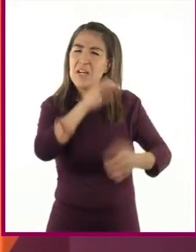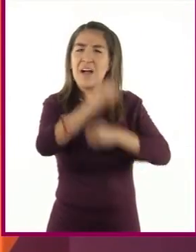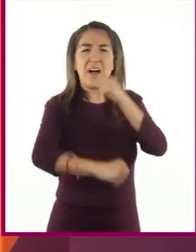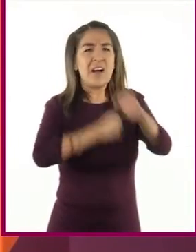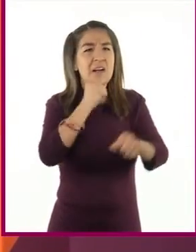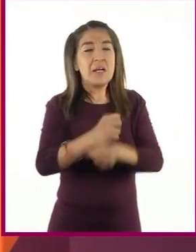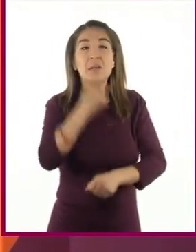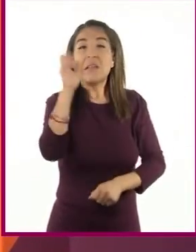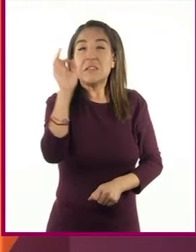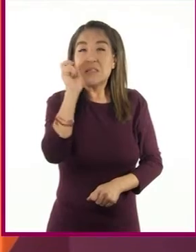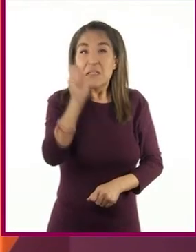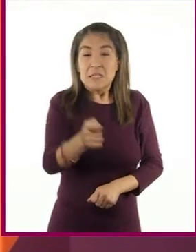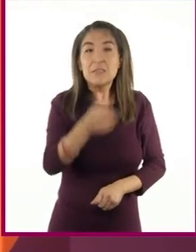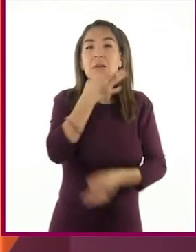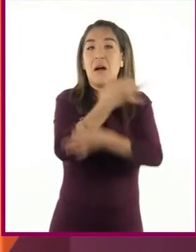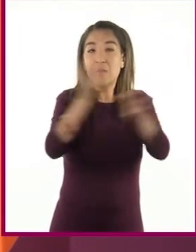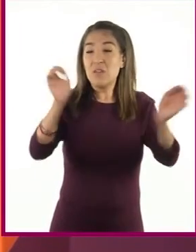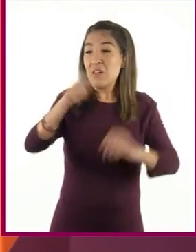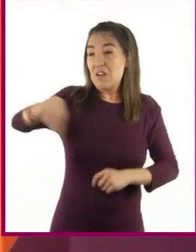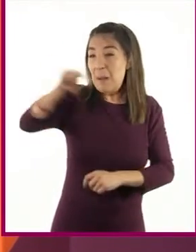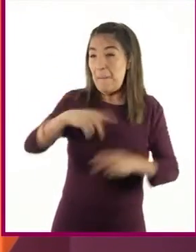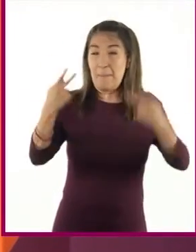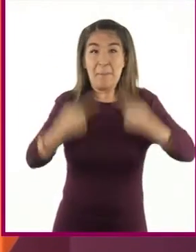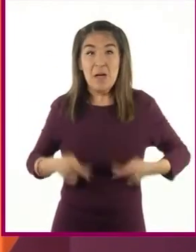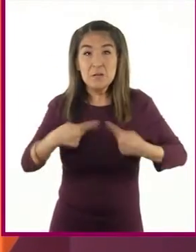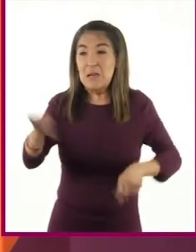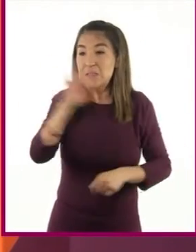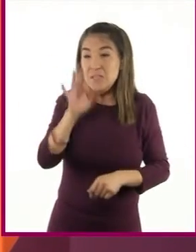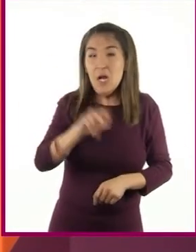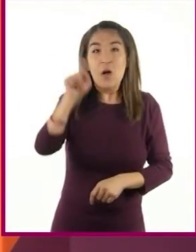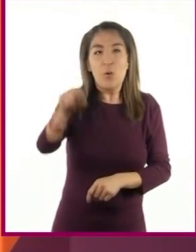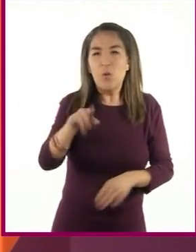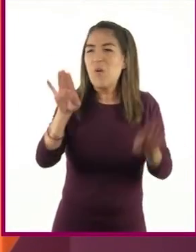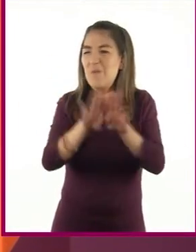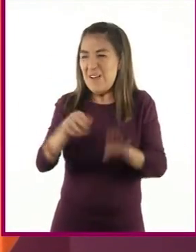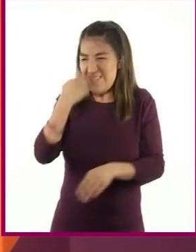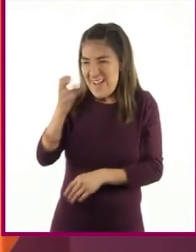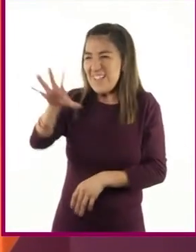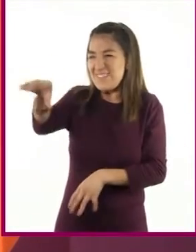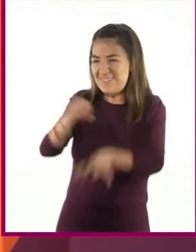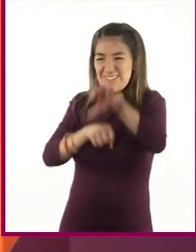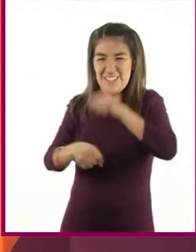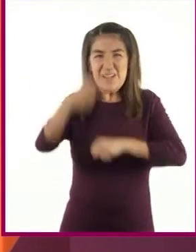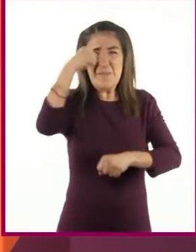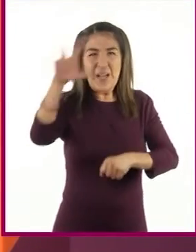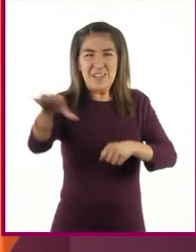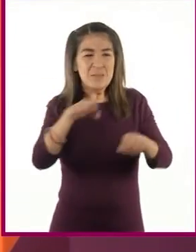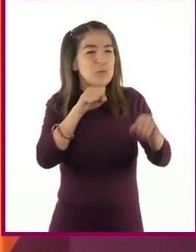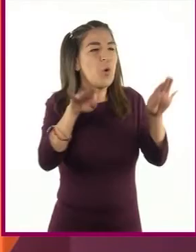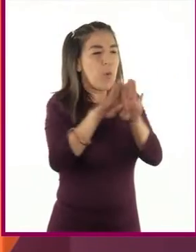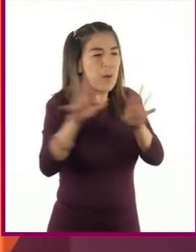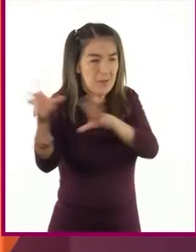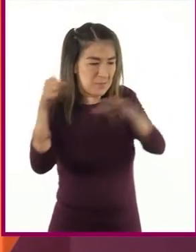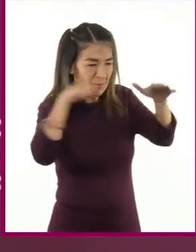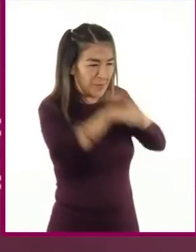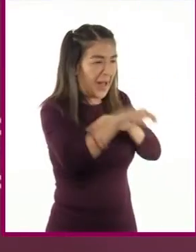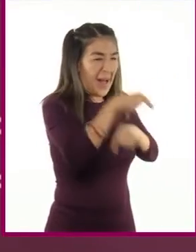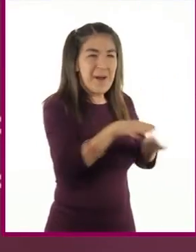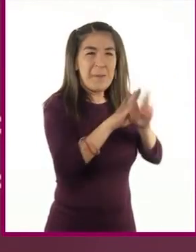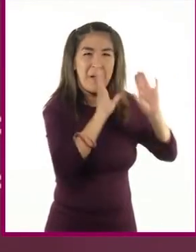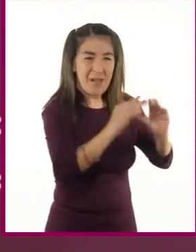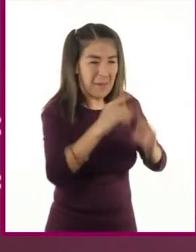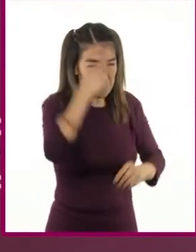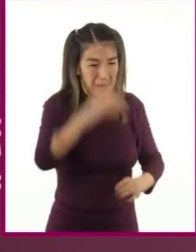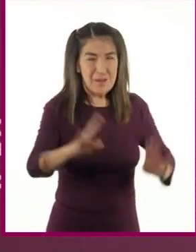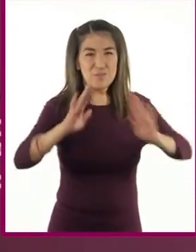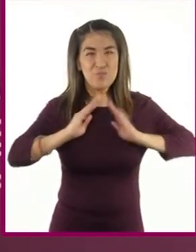Toda persona que reclute o use niños y niñas como soldados será juzgada y encarcelada.